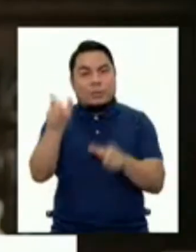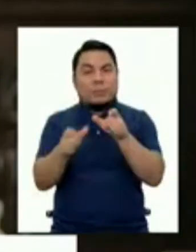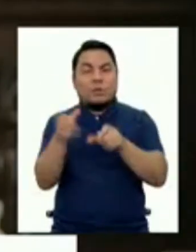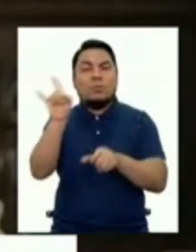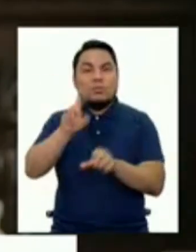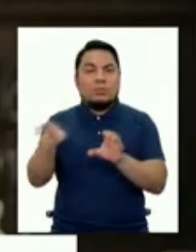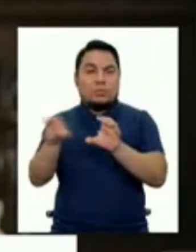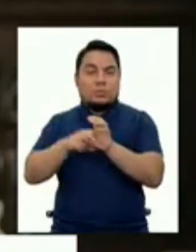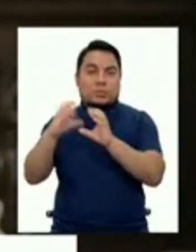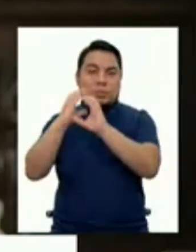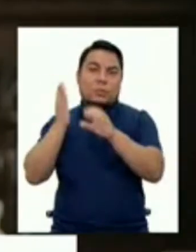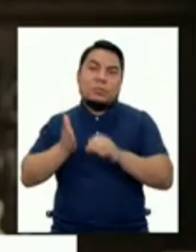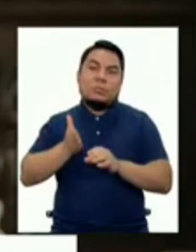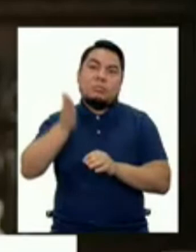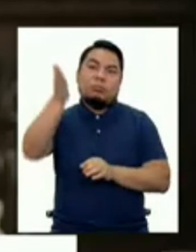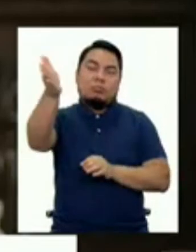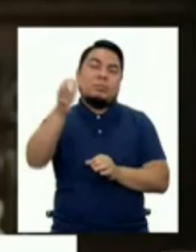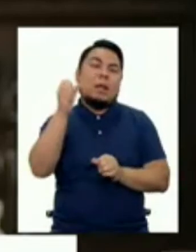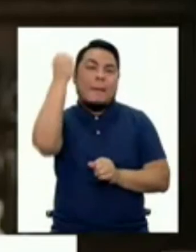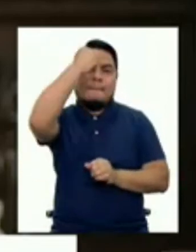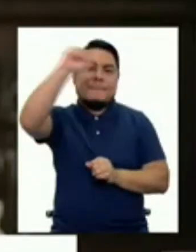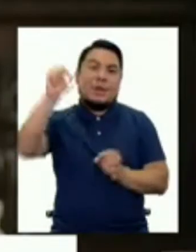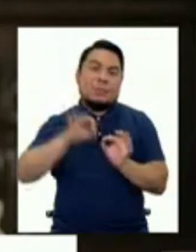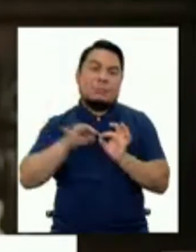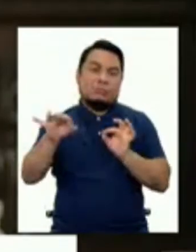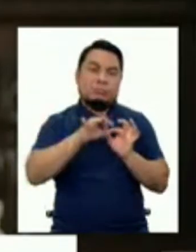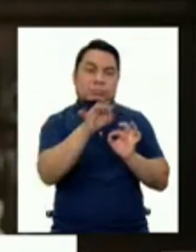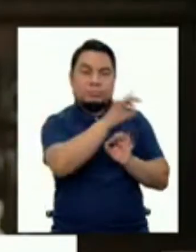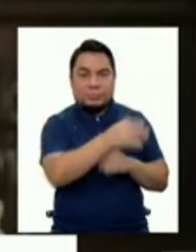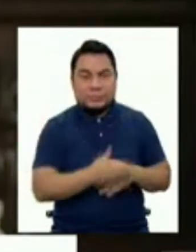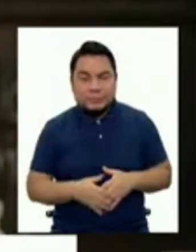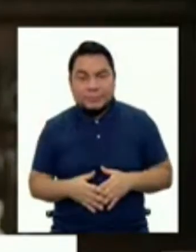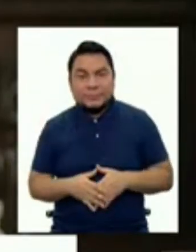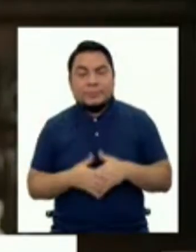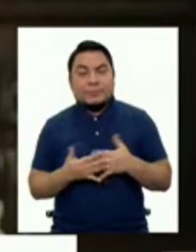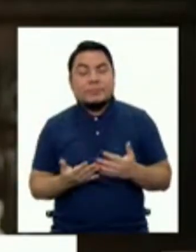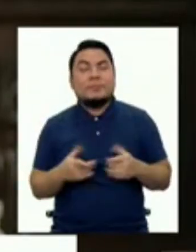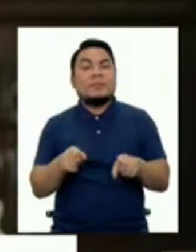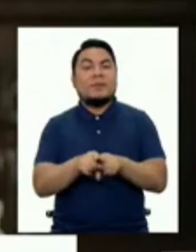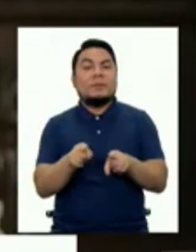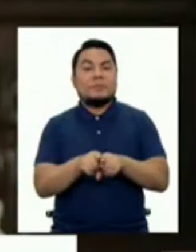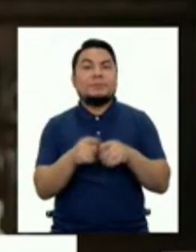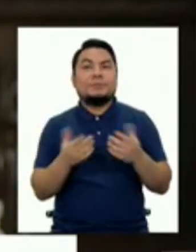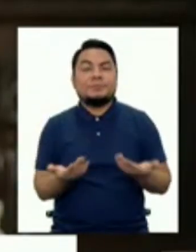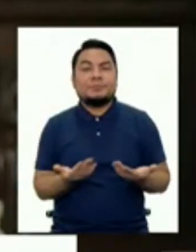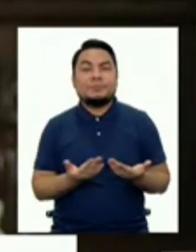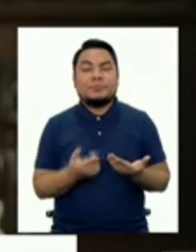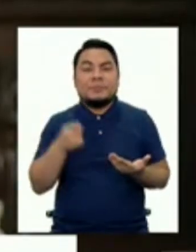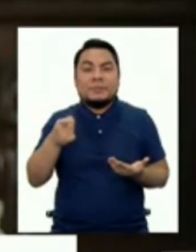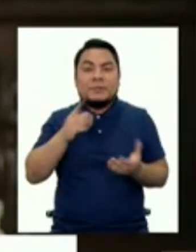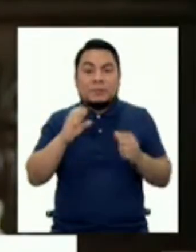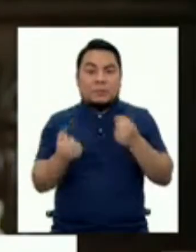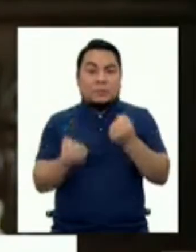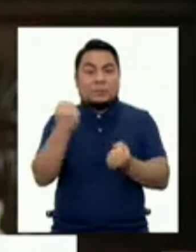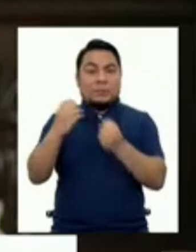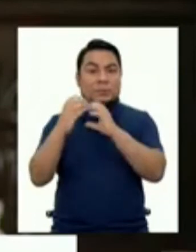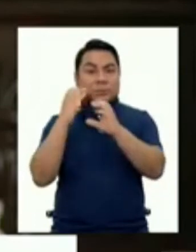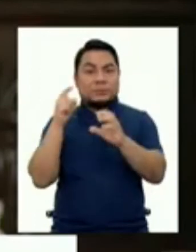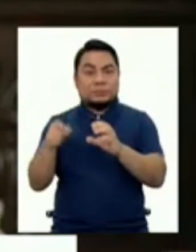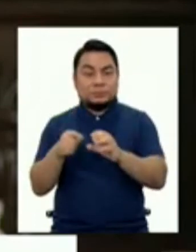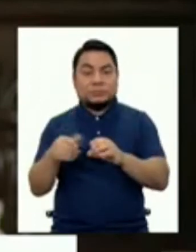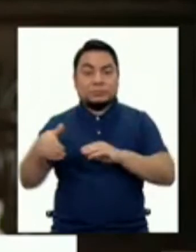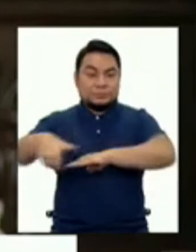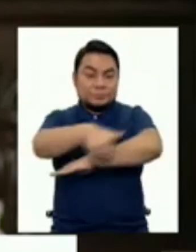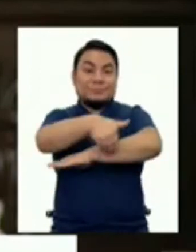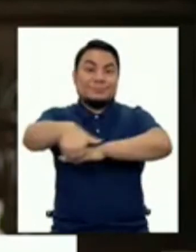haciendo uso o lo que se vienen movilizando a nivel regional. De igual manera, en el sistema del transporte